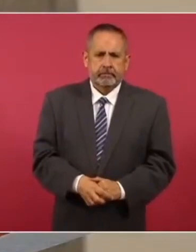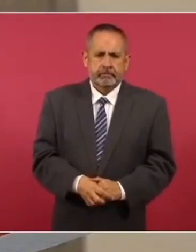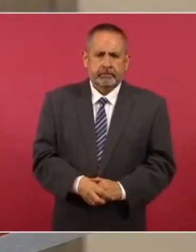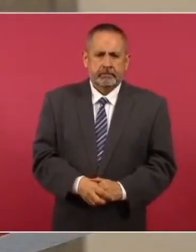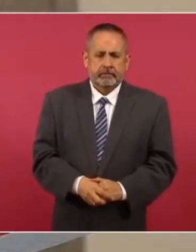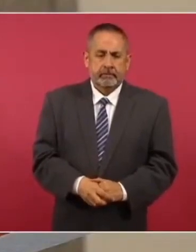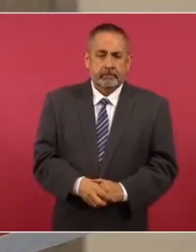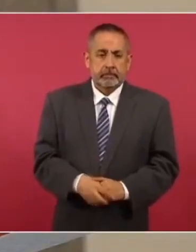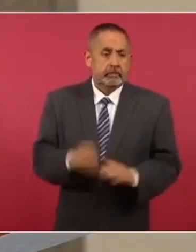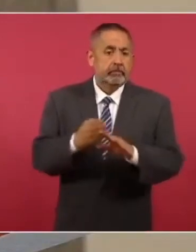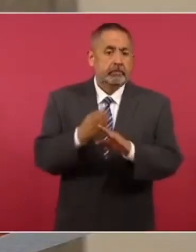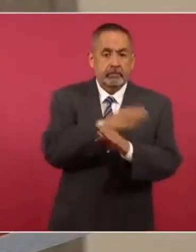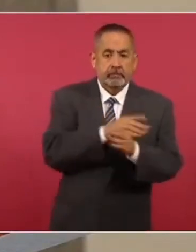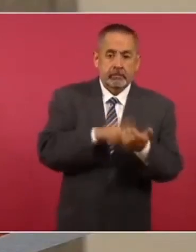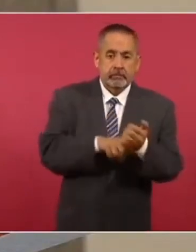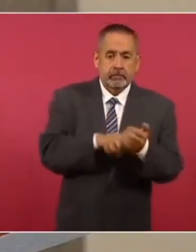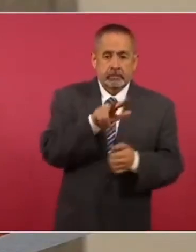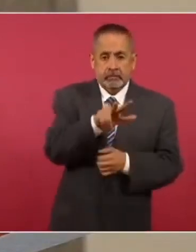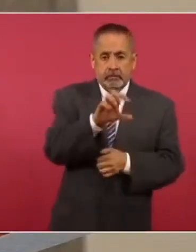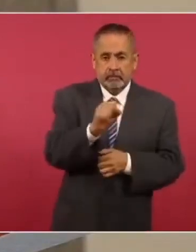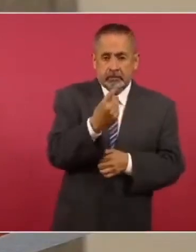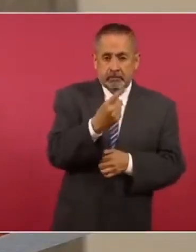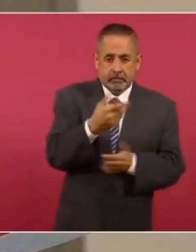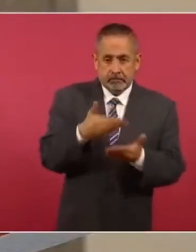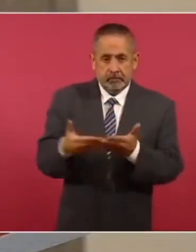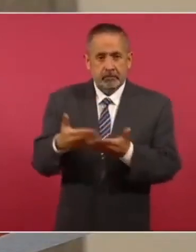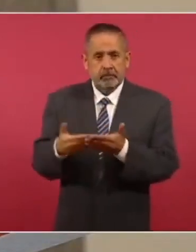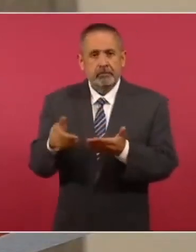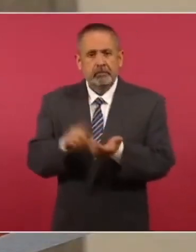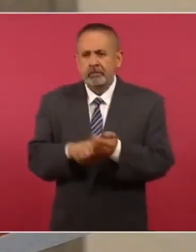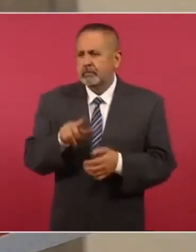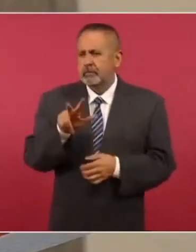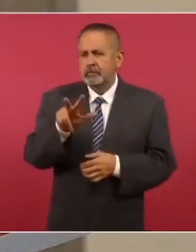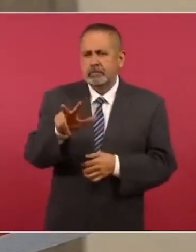estaba 18.61 y hoy amaneció 18.